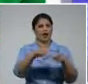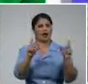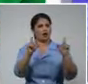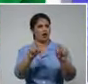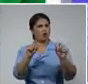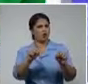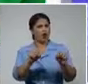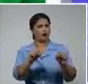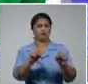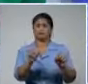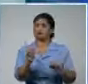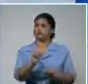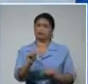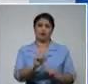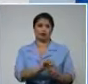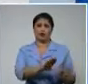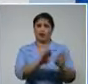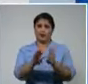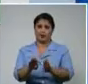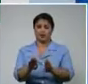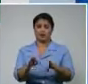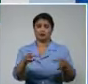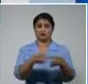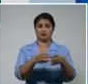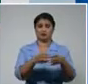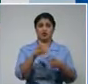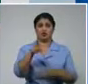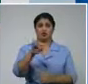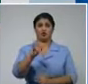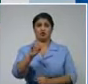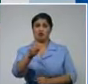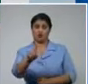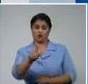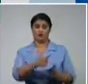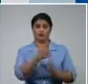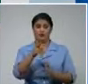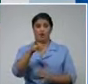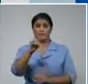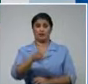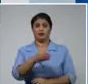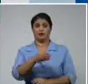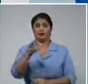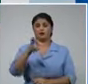años, 261, de 40 a 59,